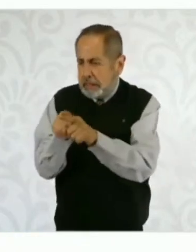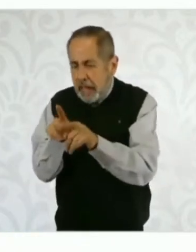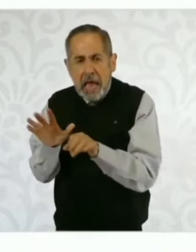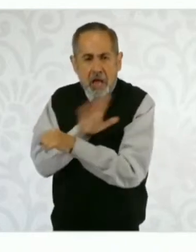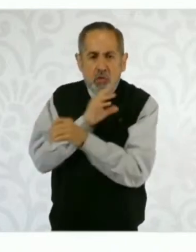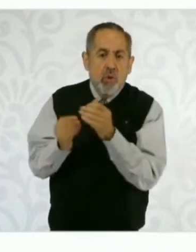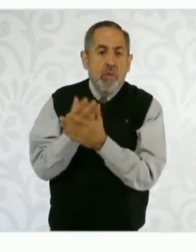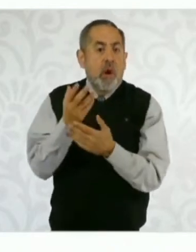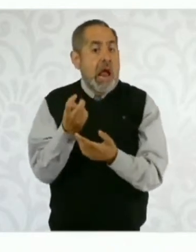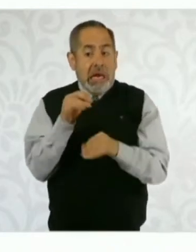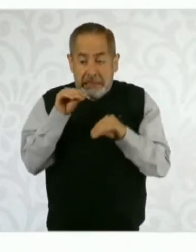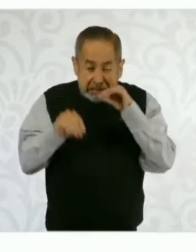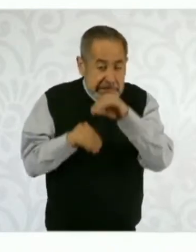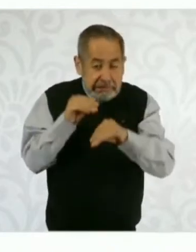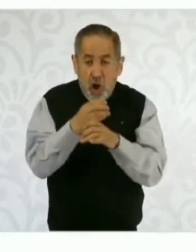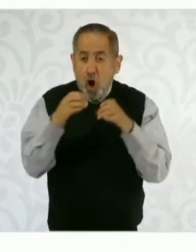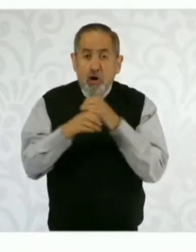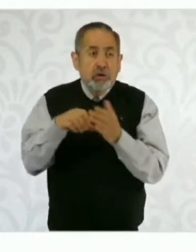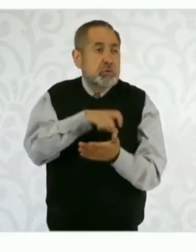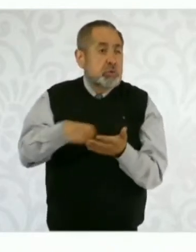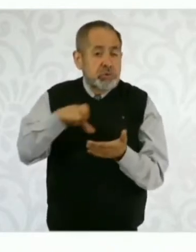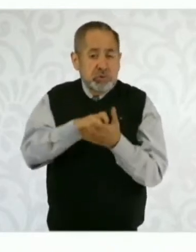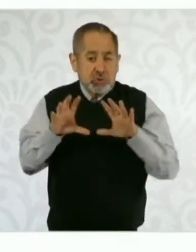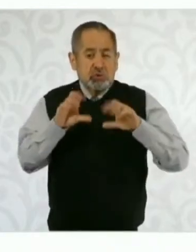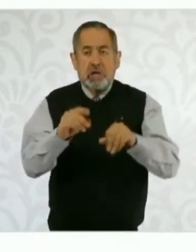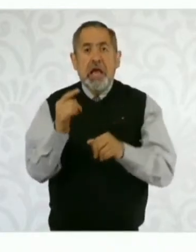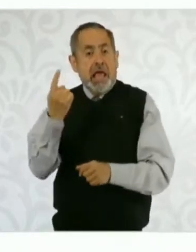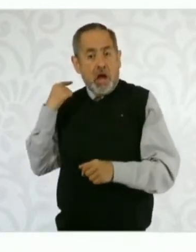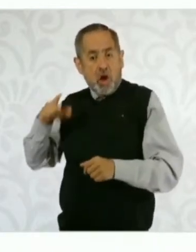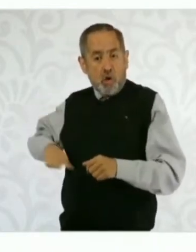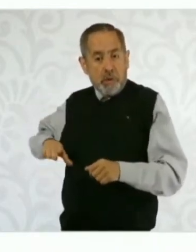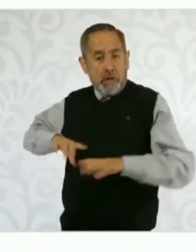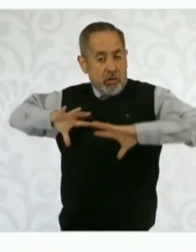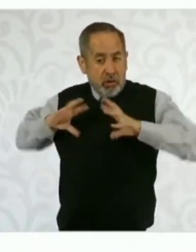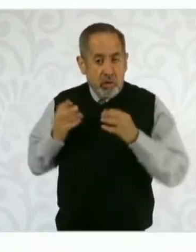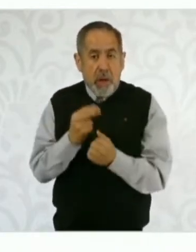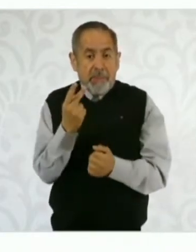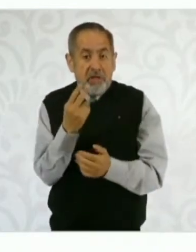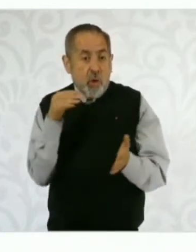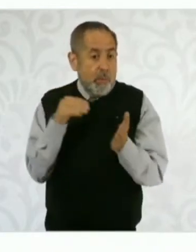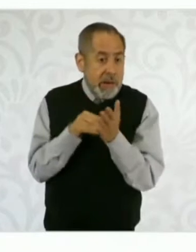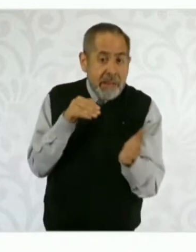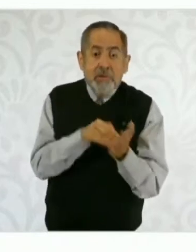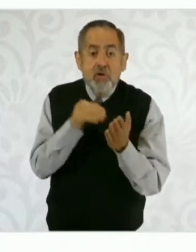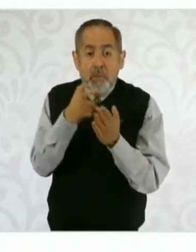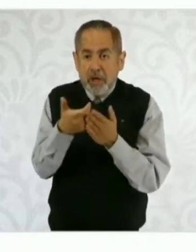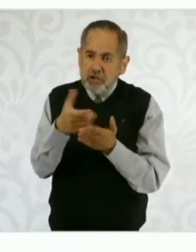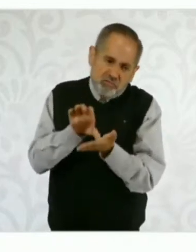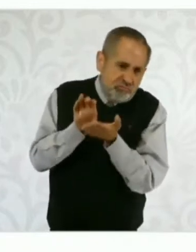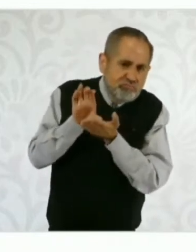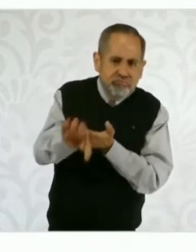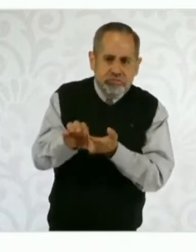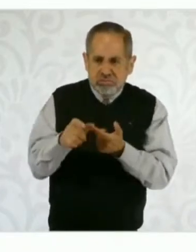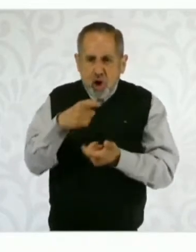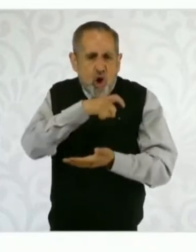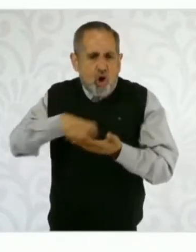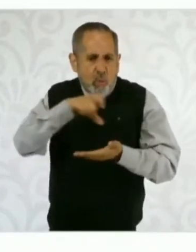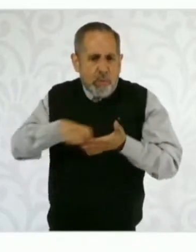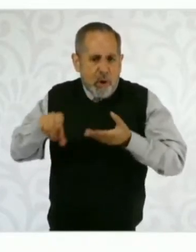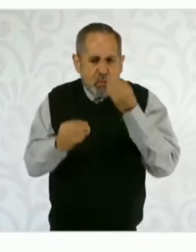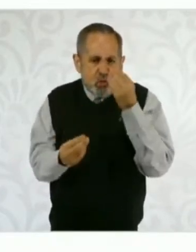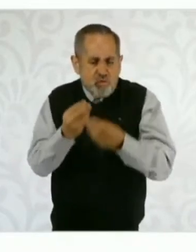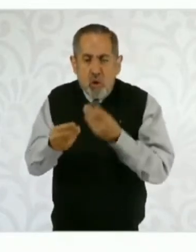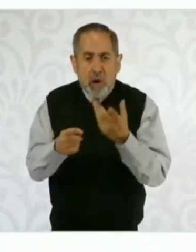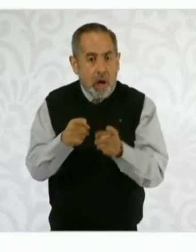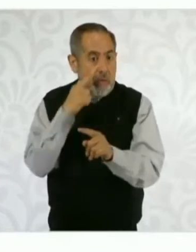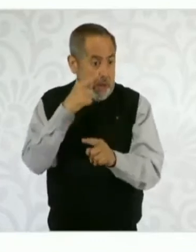caso, solo de equipamiento, se invirtieron en el gobierno pasado 25 mil millones de pesos. Como podemos ver, fue un incremento